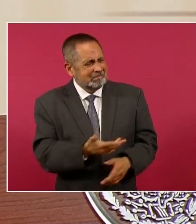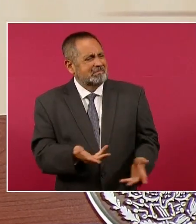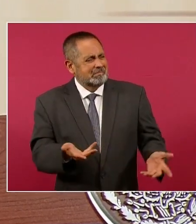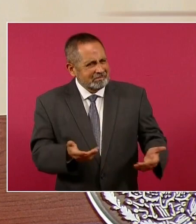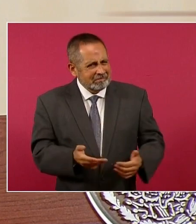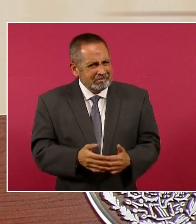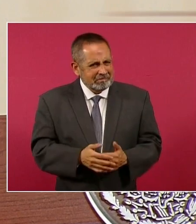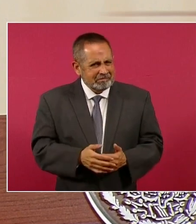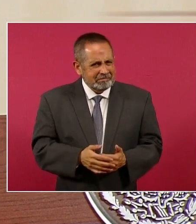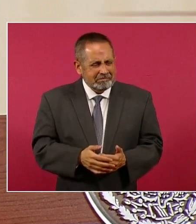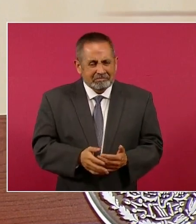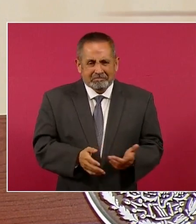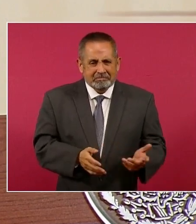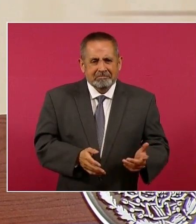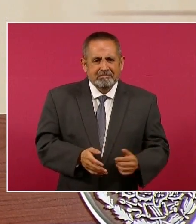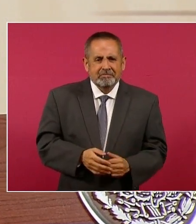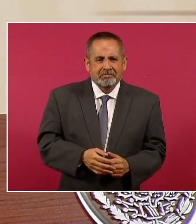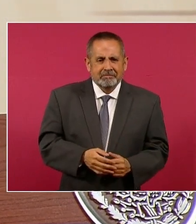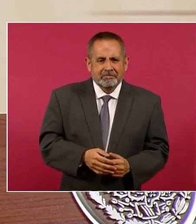de